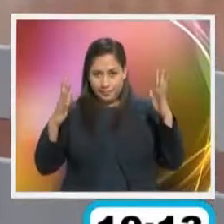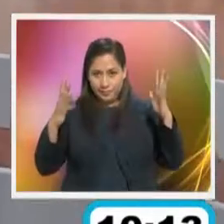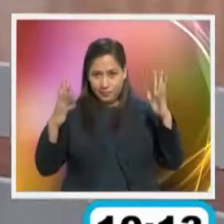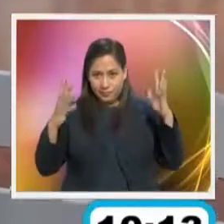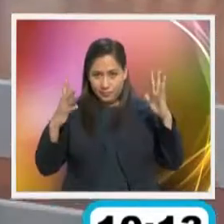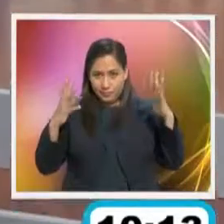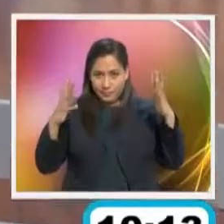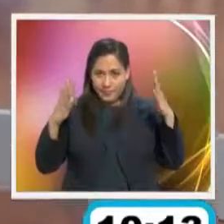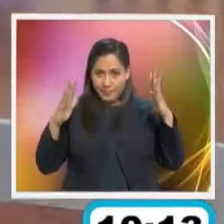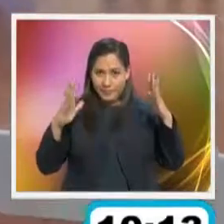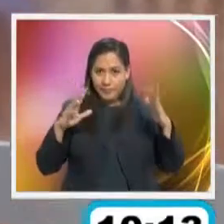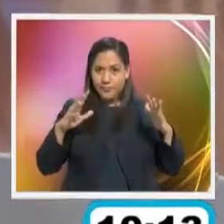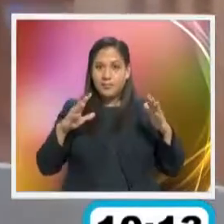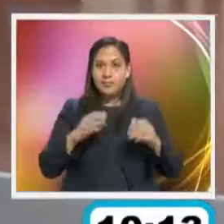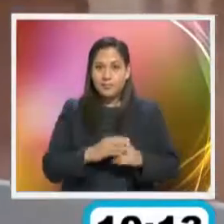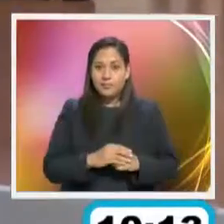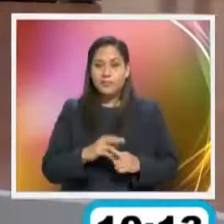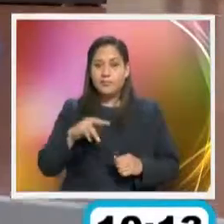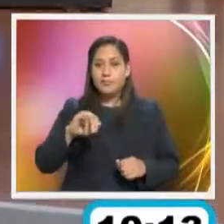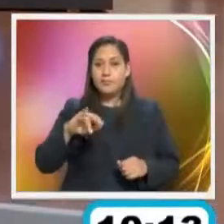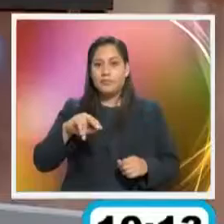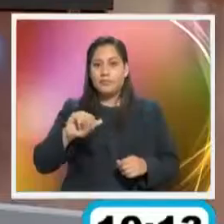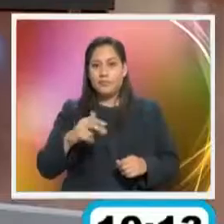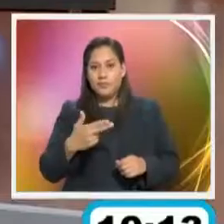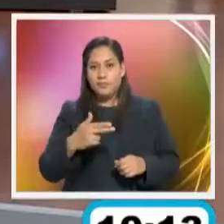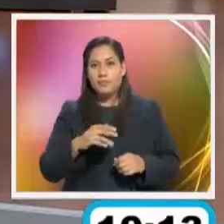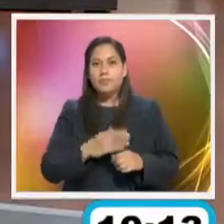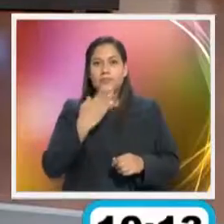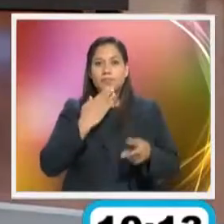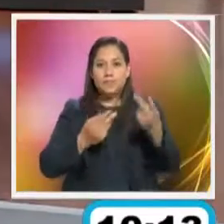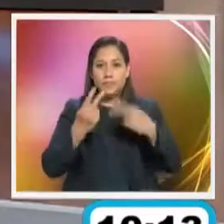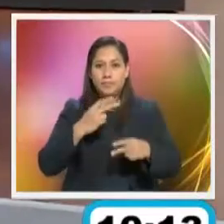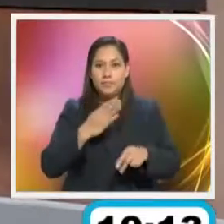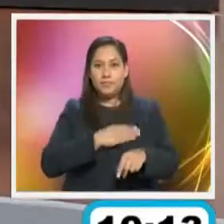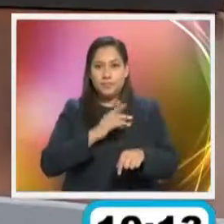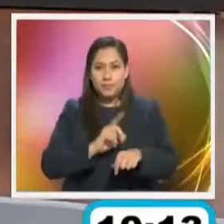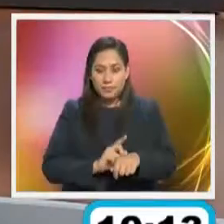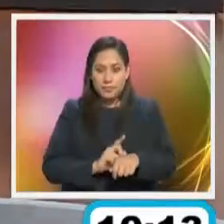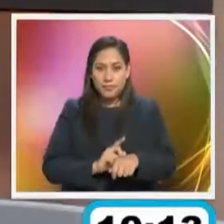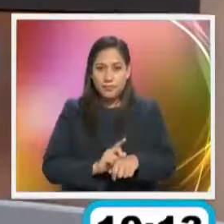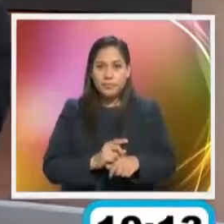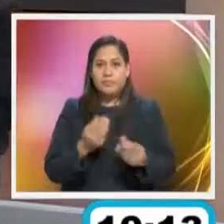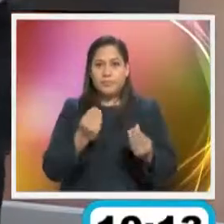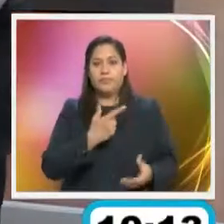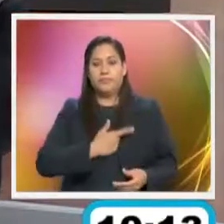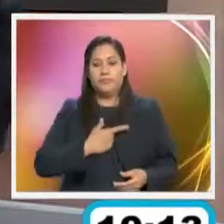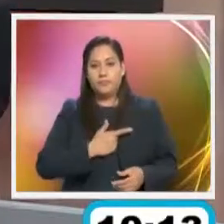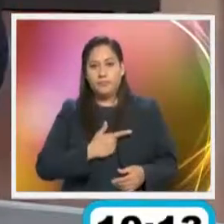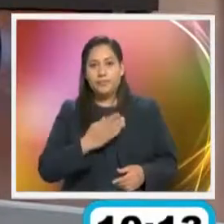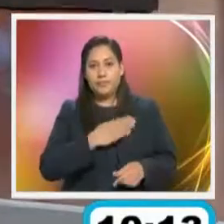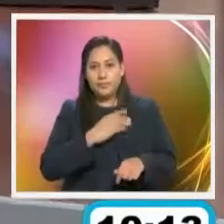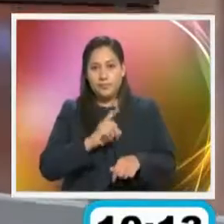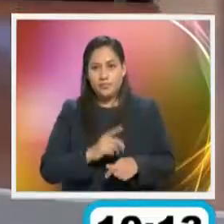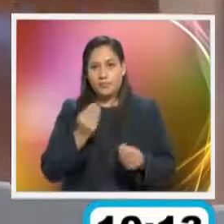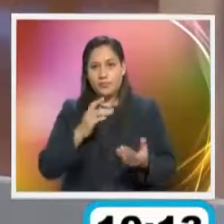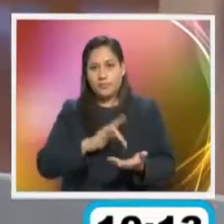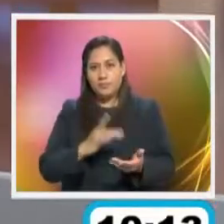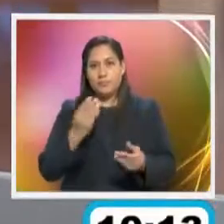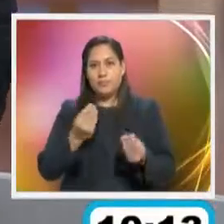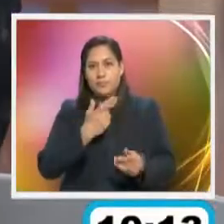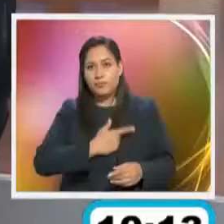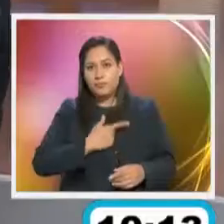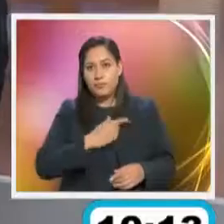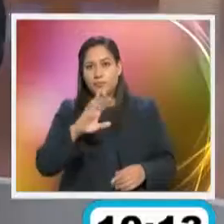gran aplauso a nuestra invitada Nina. Bienvenida. Buenos días. Mucho gusto. Buenos días, muchas gracias, mucho